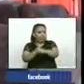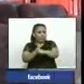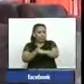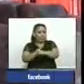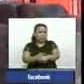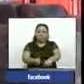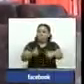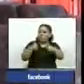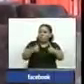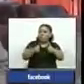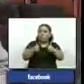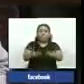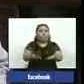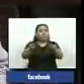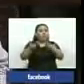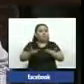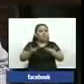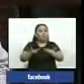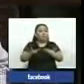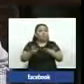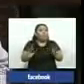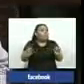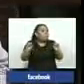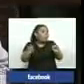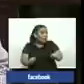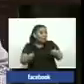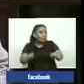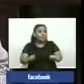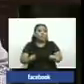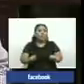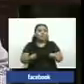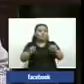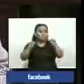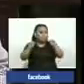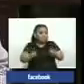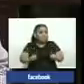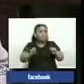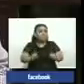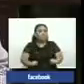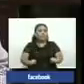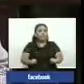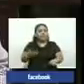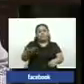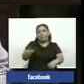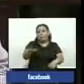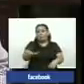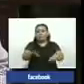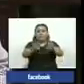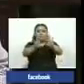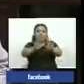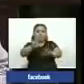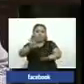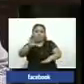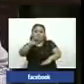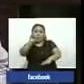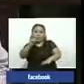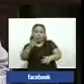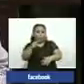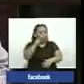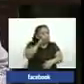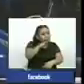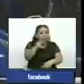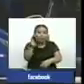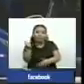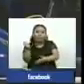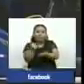gran beneficio, porque nos ha permitido obtener un 95% asegurado en nuestros